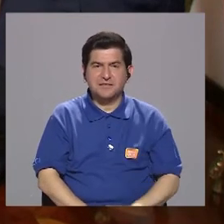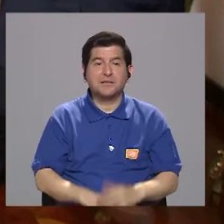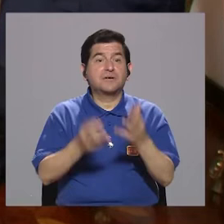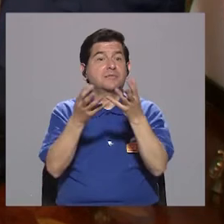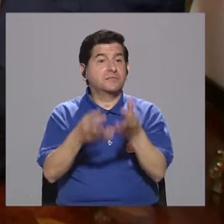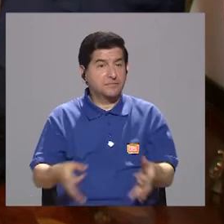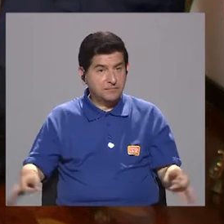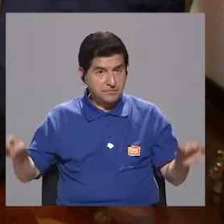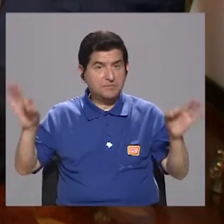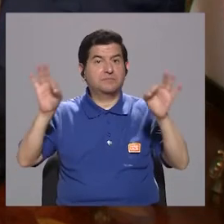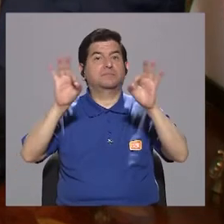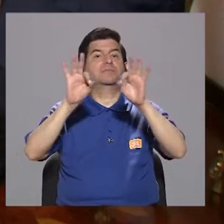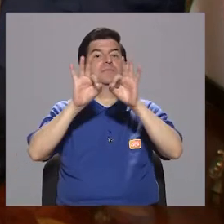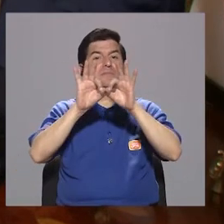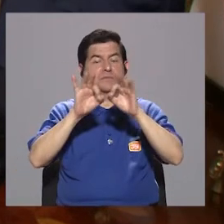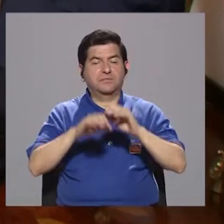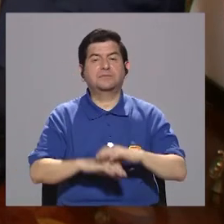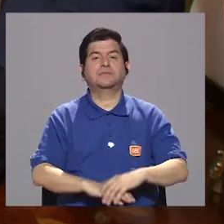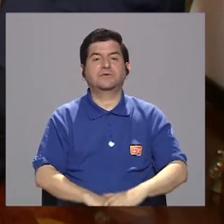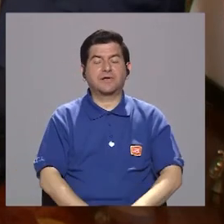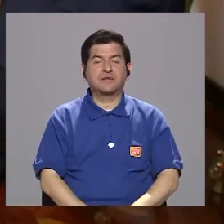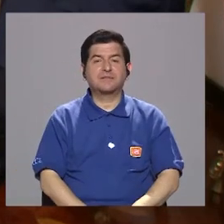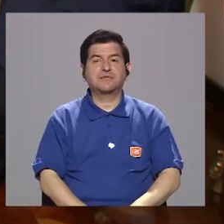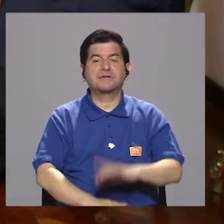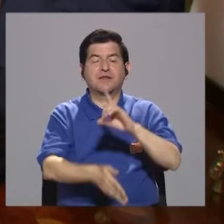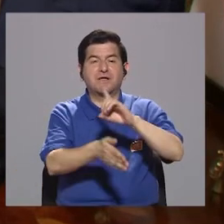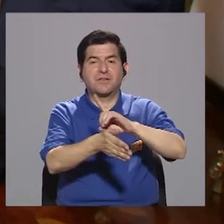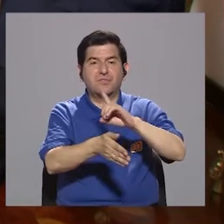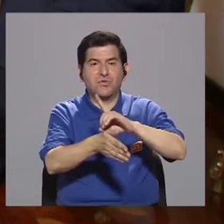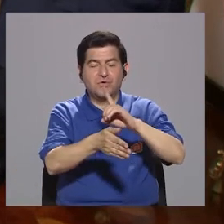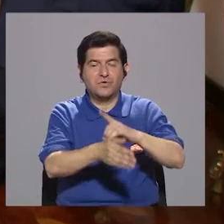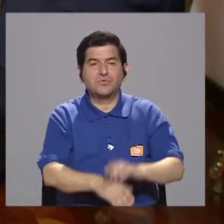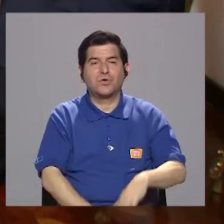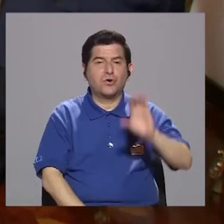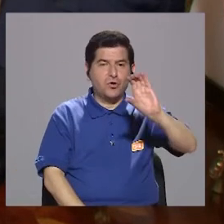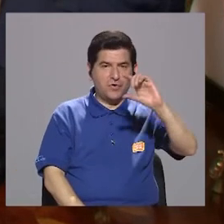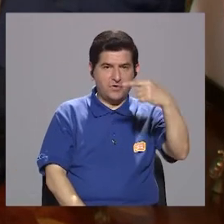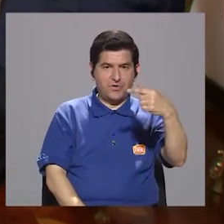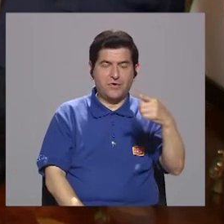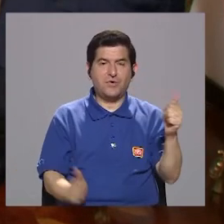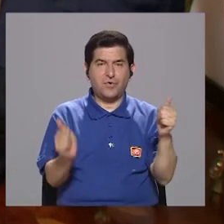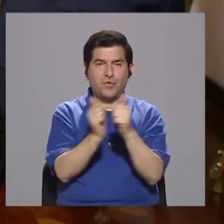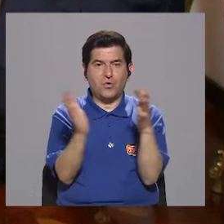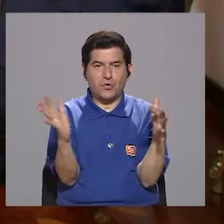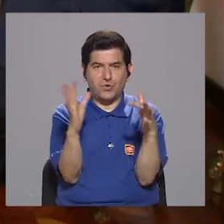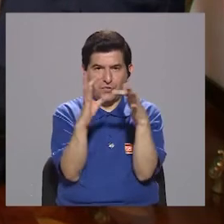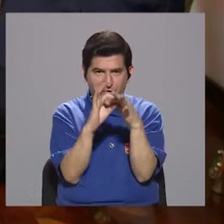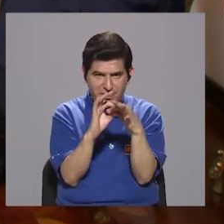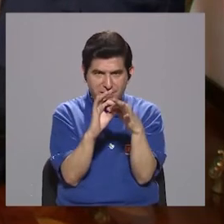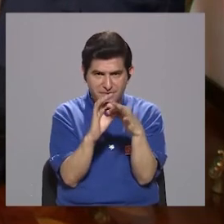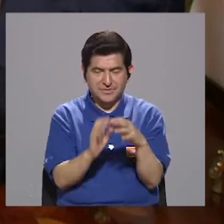la importancia que tuvo el doctor Calderón Guardia con el asunto